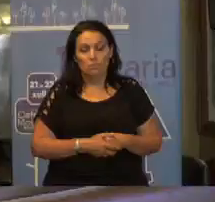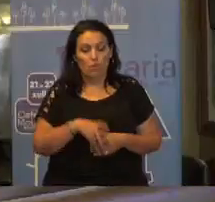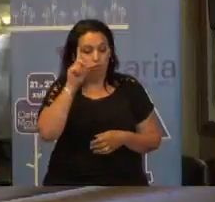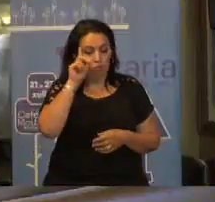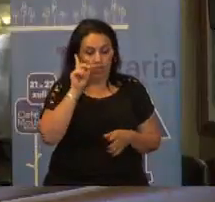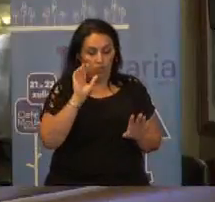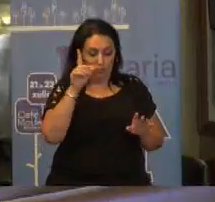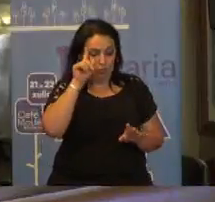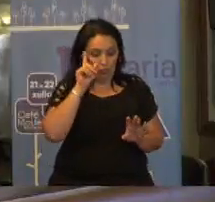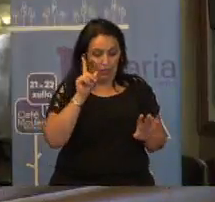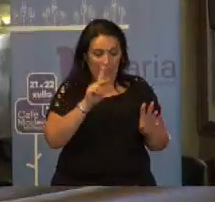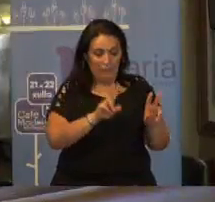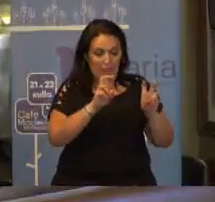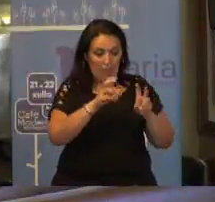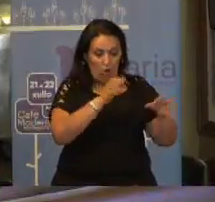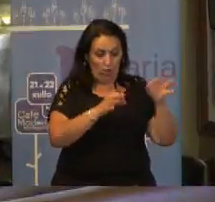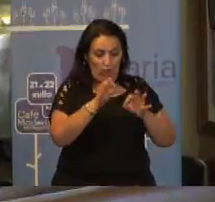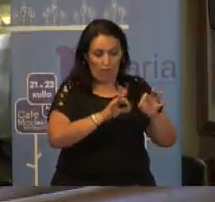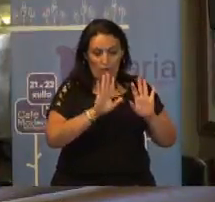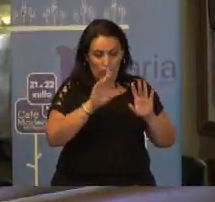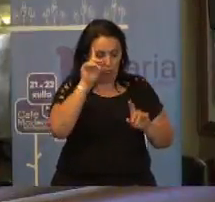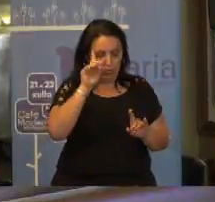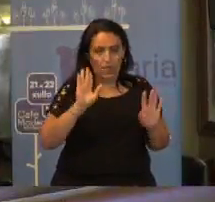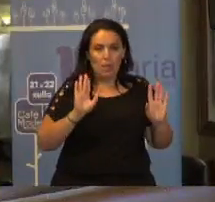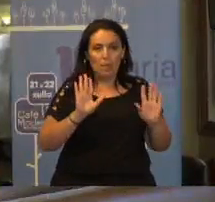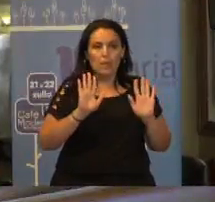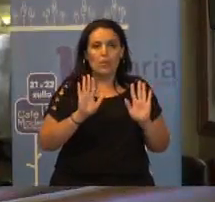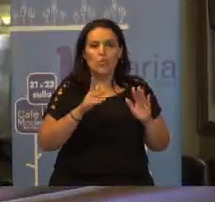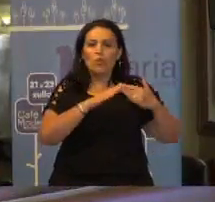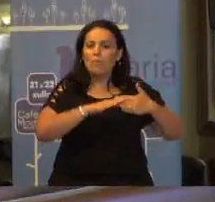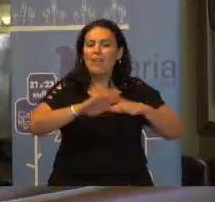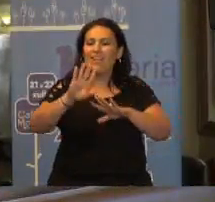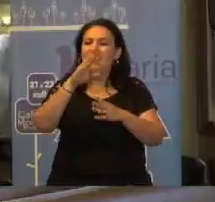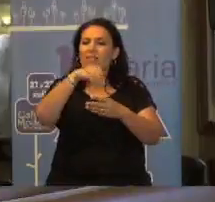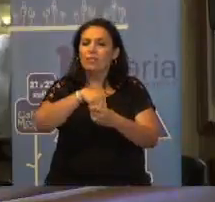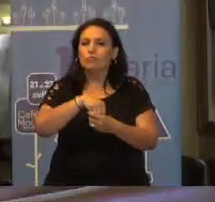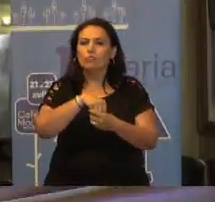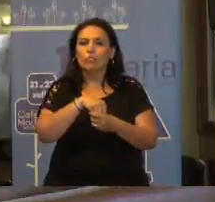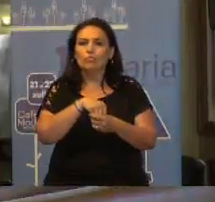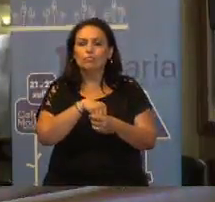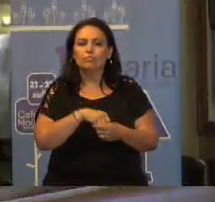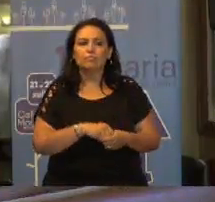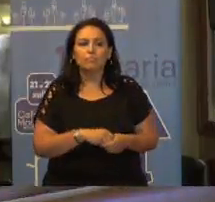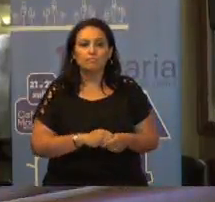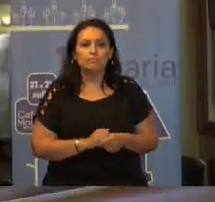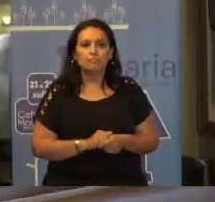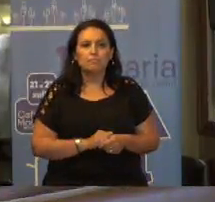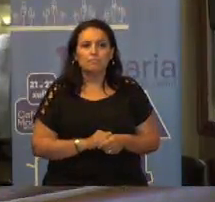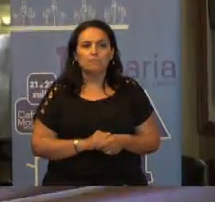coordinadora, como no Consello, eu creo que todo este aspecto que